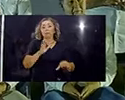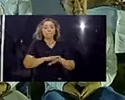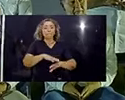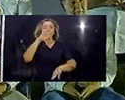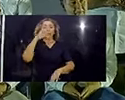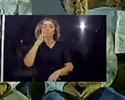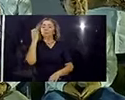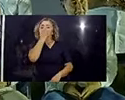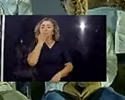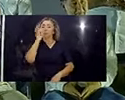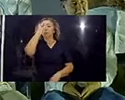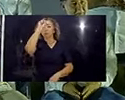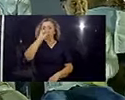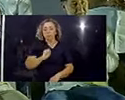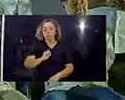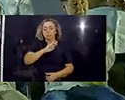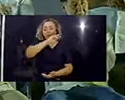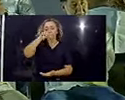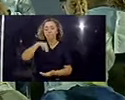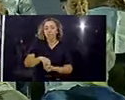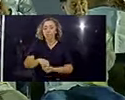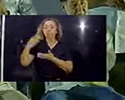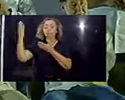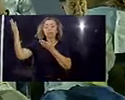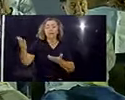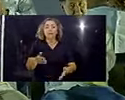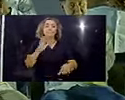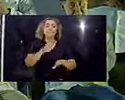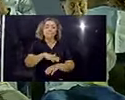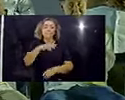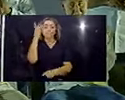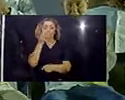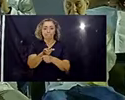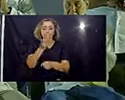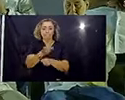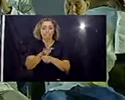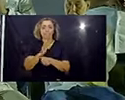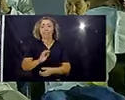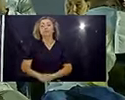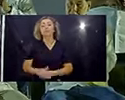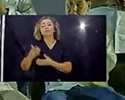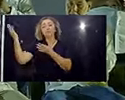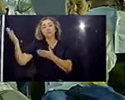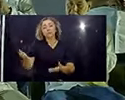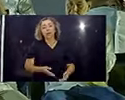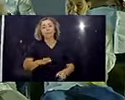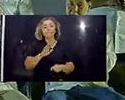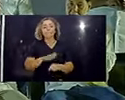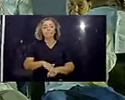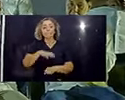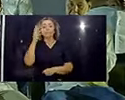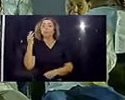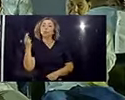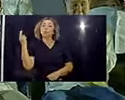de Mérida traer más preparatorias traer universidad